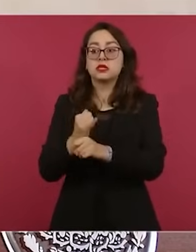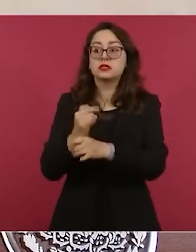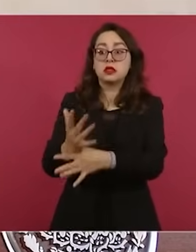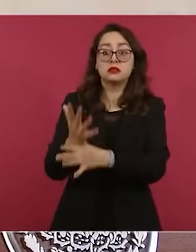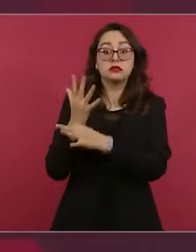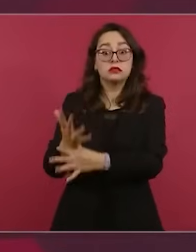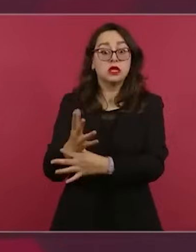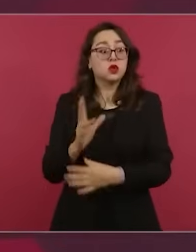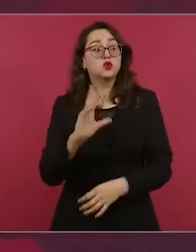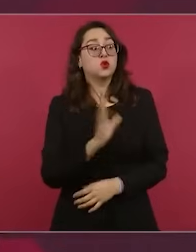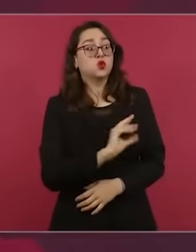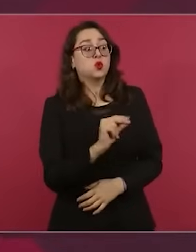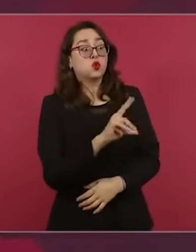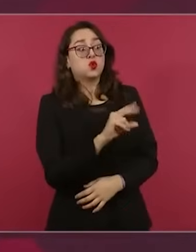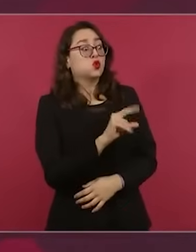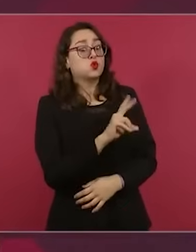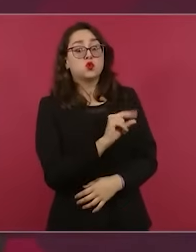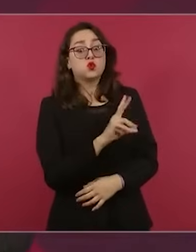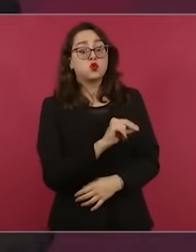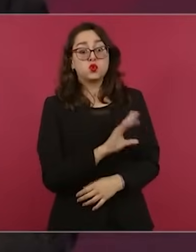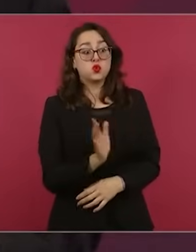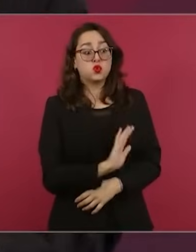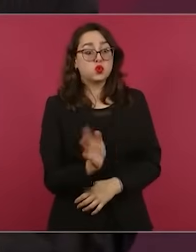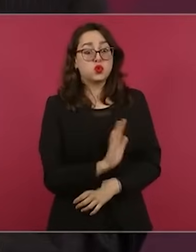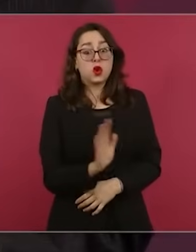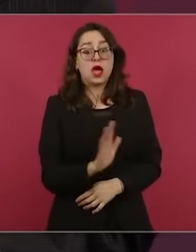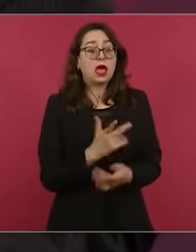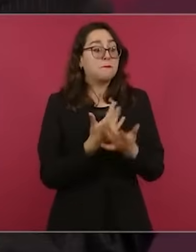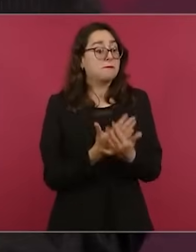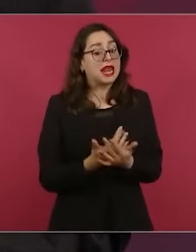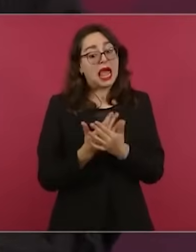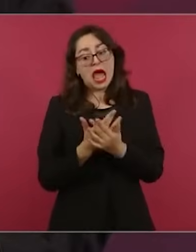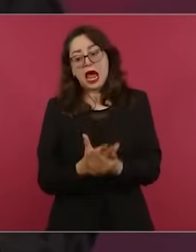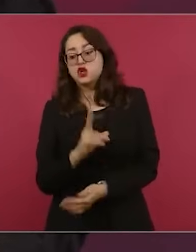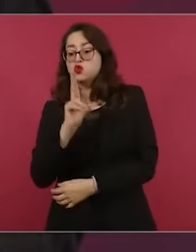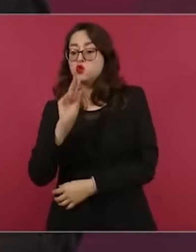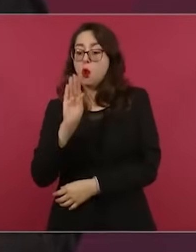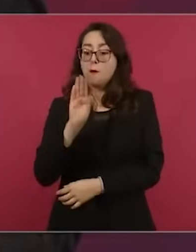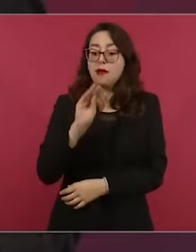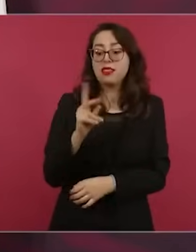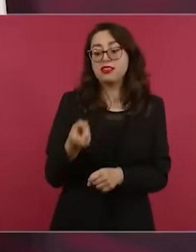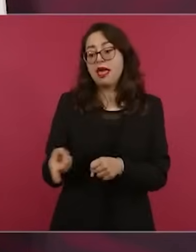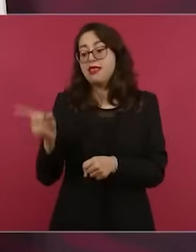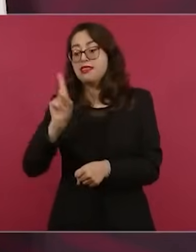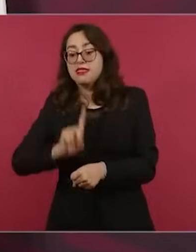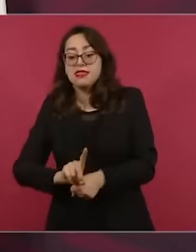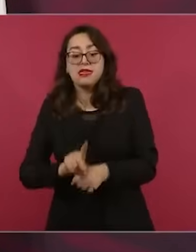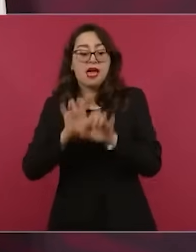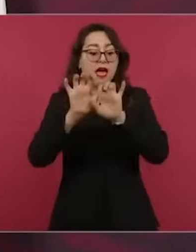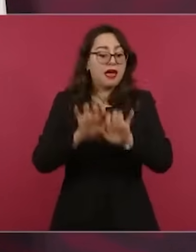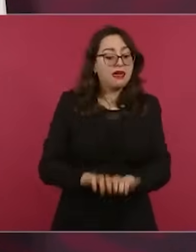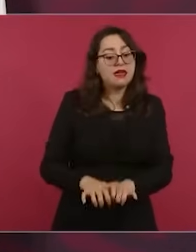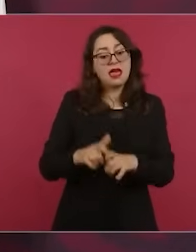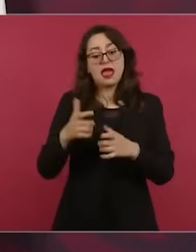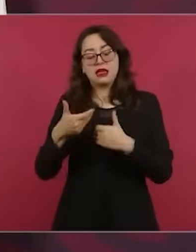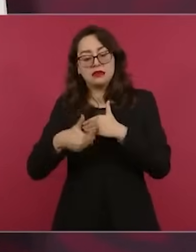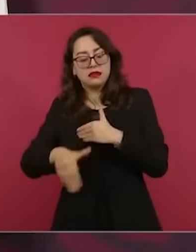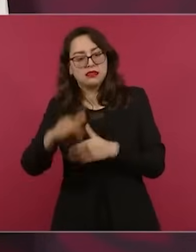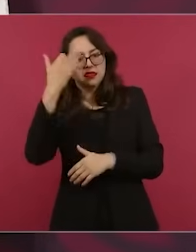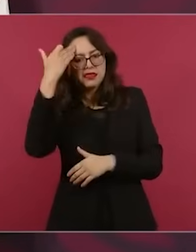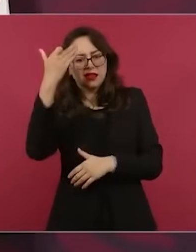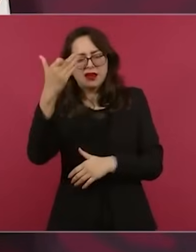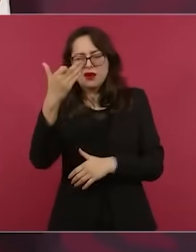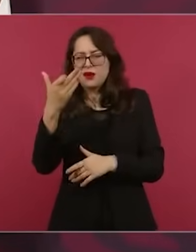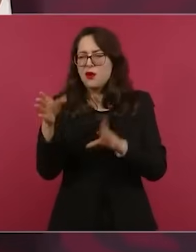procedimiento adecuado, que se necesitaban 90 días para poder actuar.